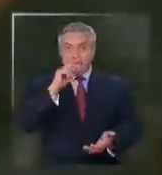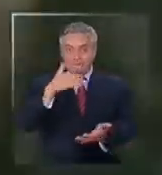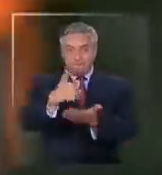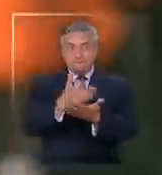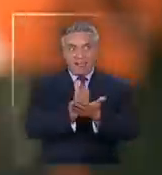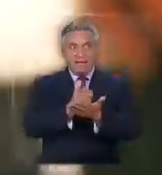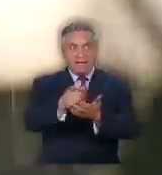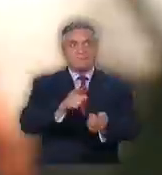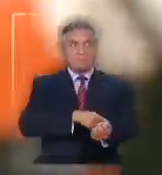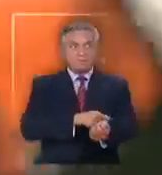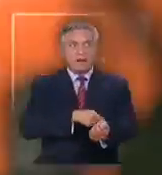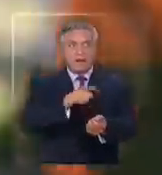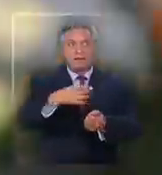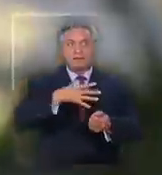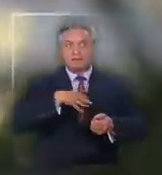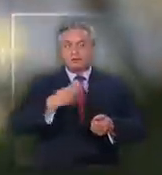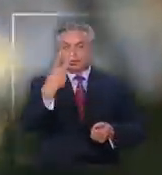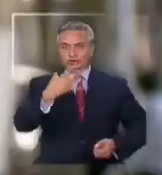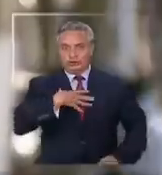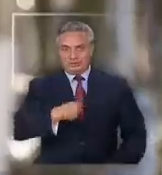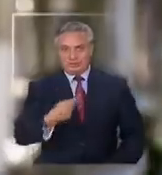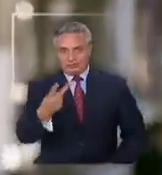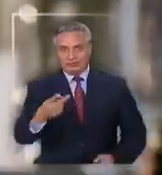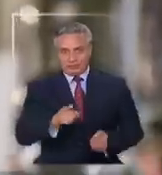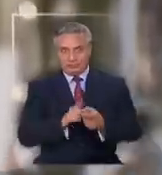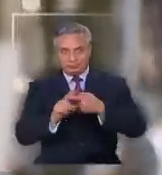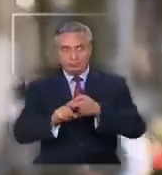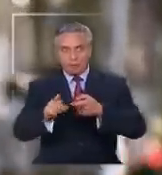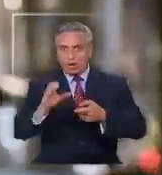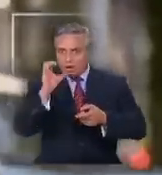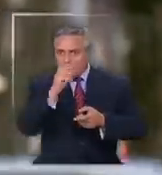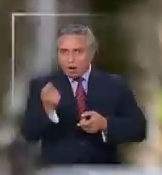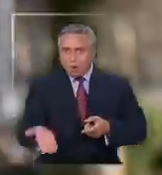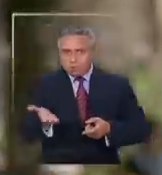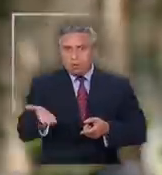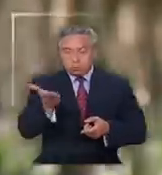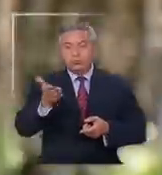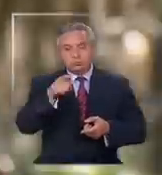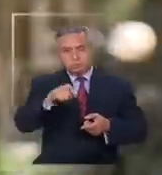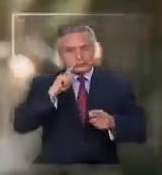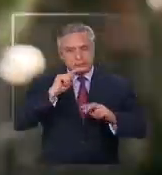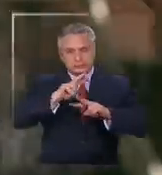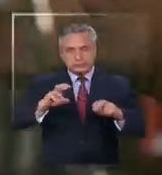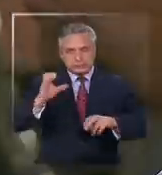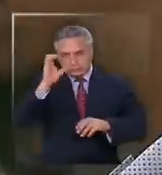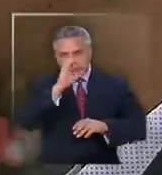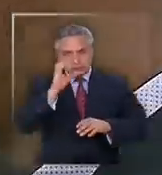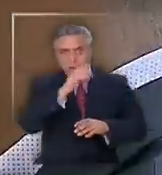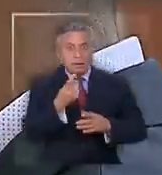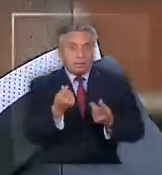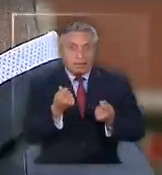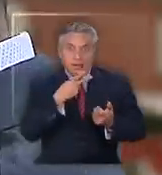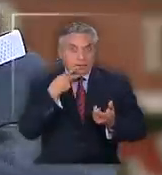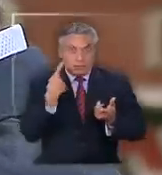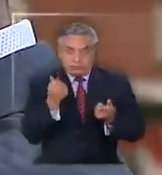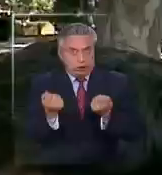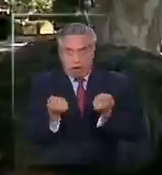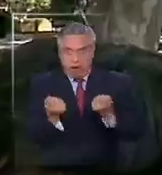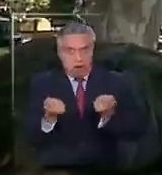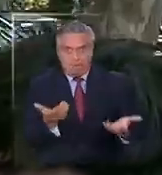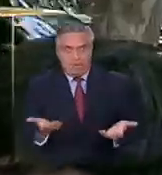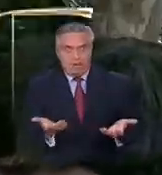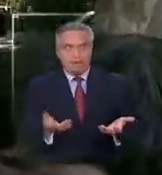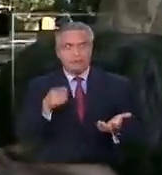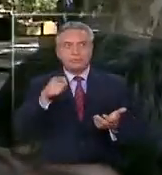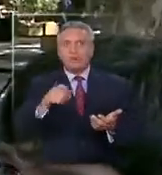su señora y 2 hijos, pero estas últimas alzas lo tienen buscando el sistema más conveniente para la economía de su casa. La verdad es que la